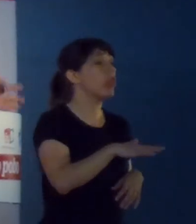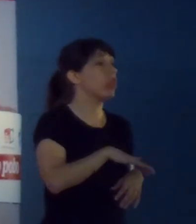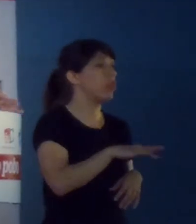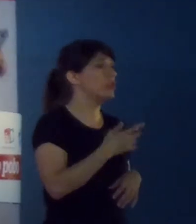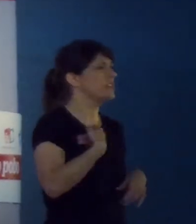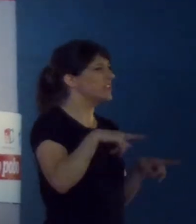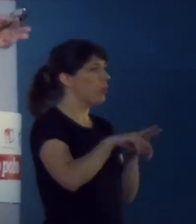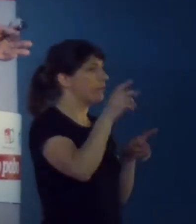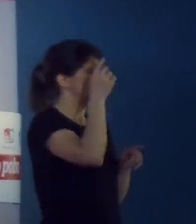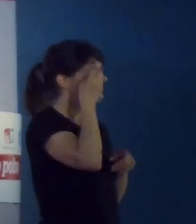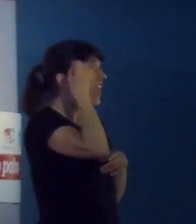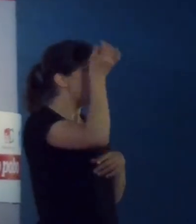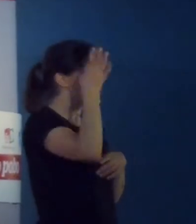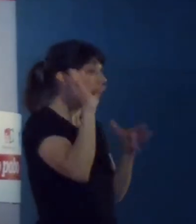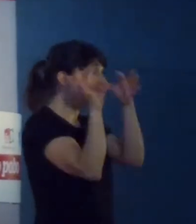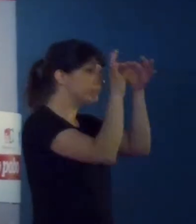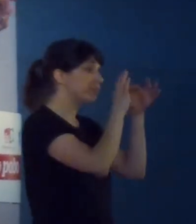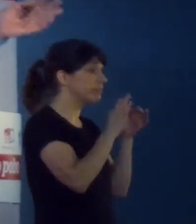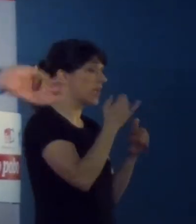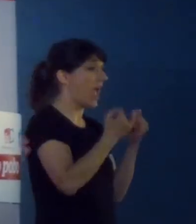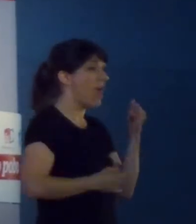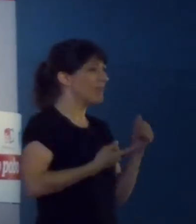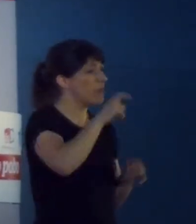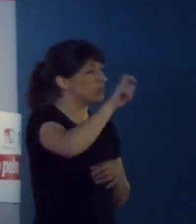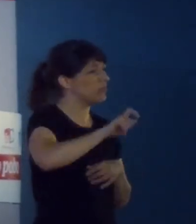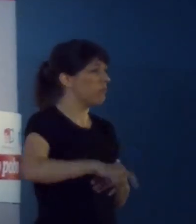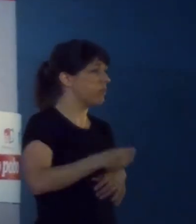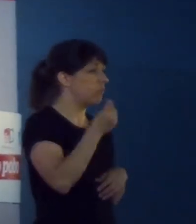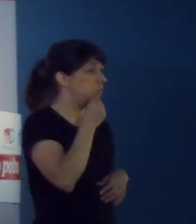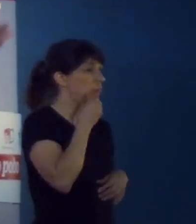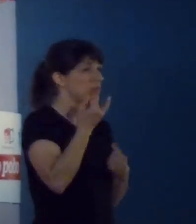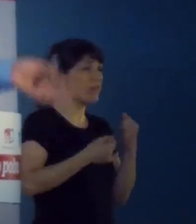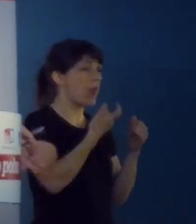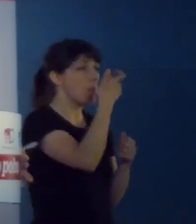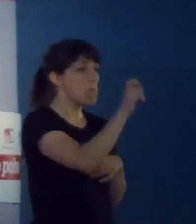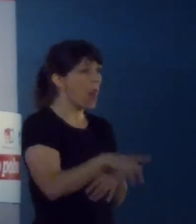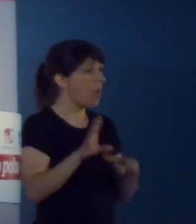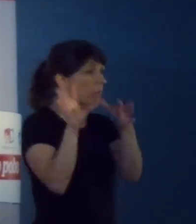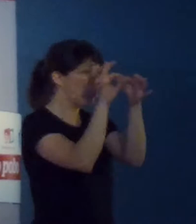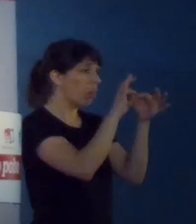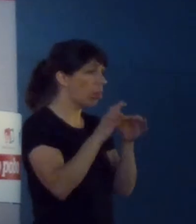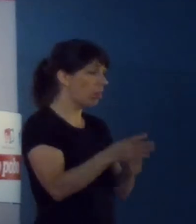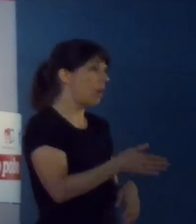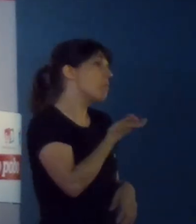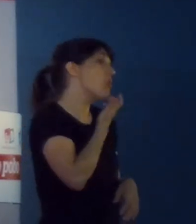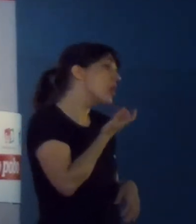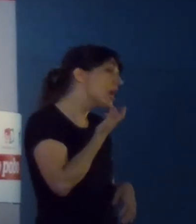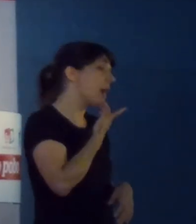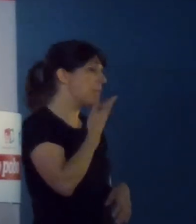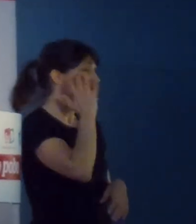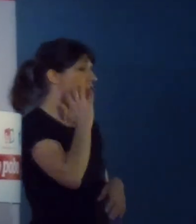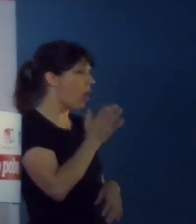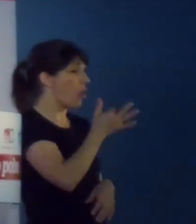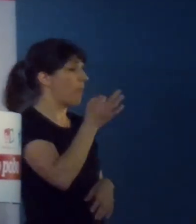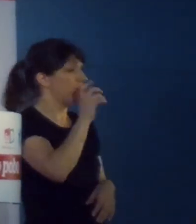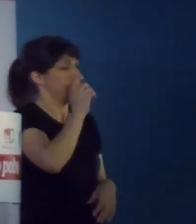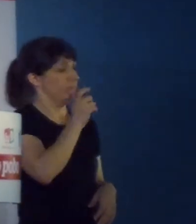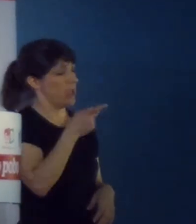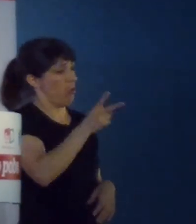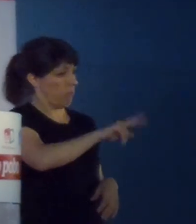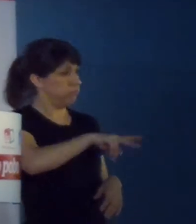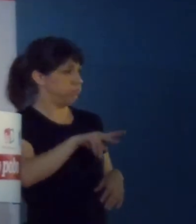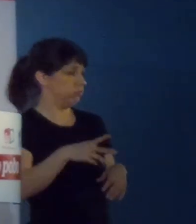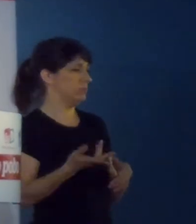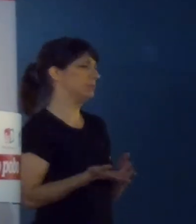asociación de ideas, os imbéciles proceden por asociación de palabras, pasan a Mariano Rajoy ou a Frijolín. Pero nós que procedemos por